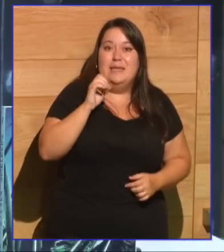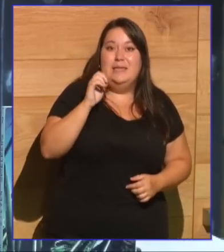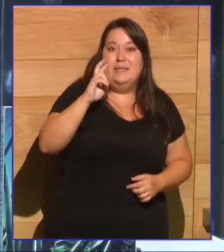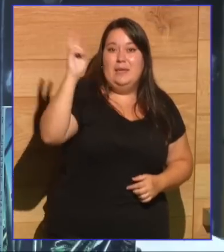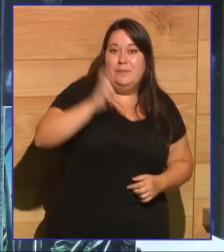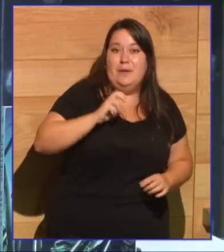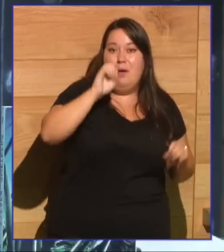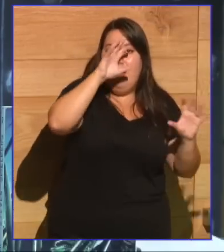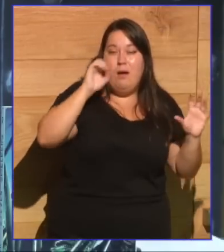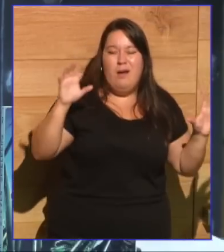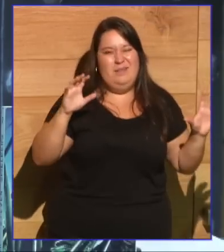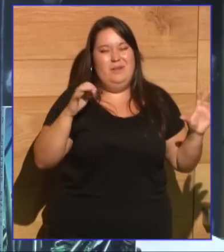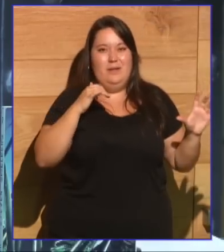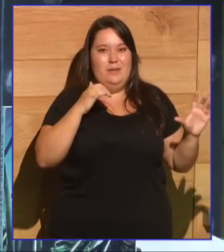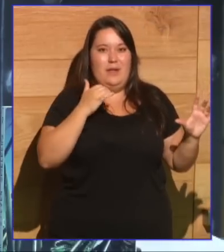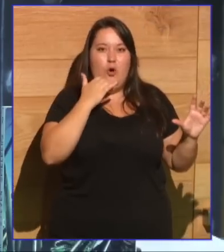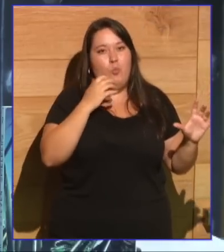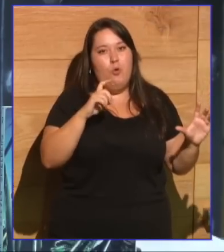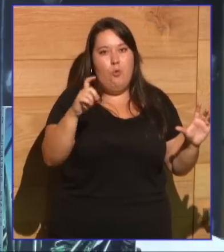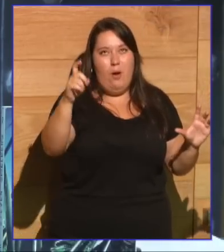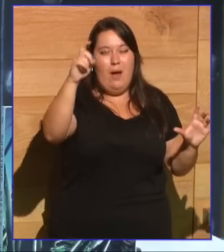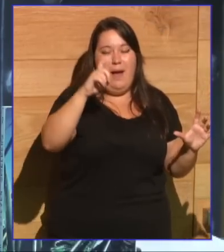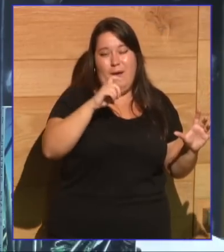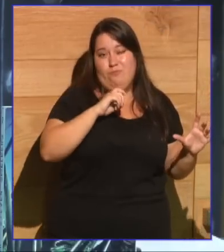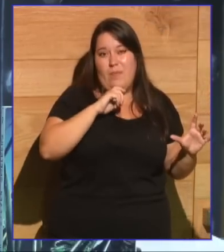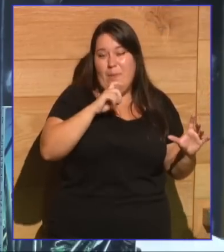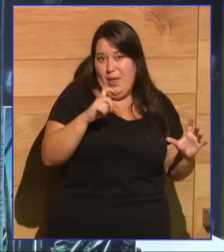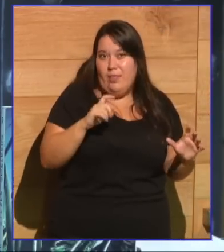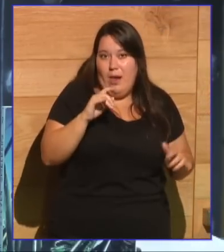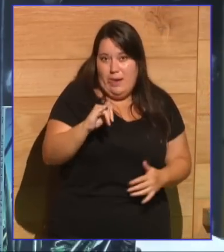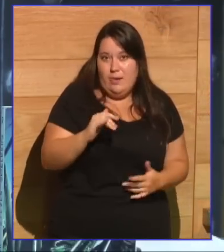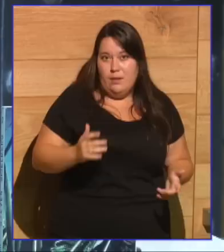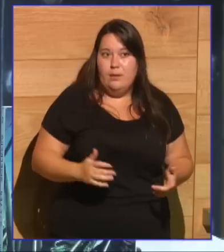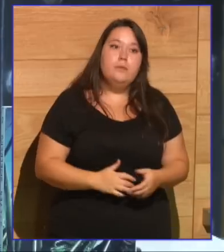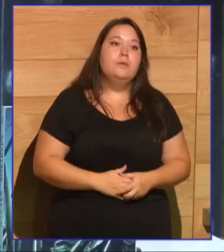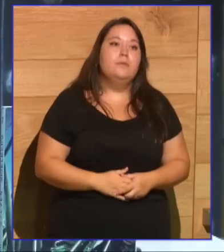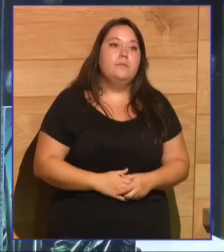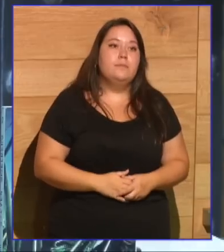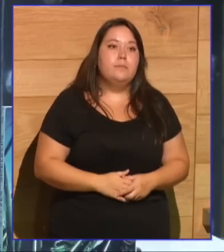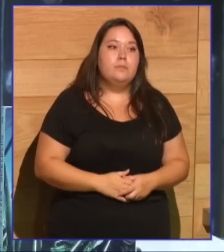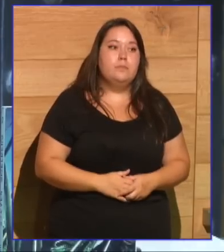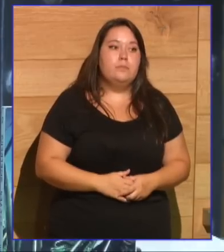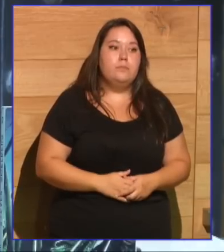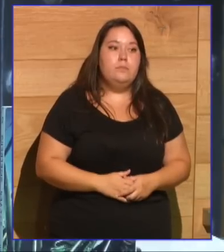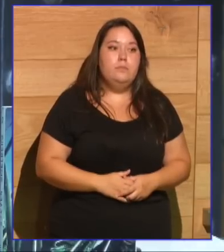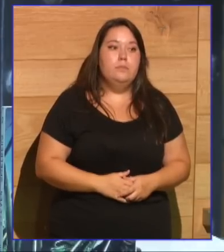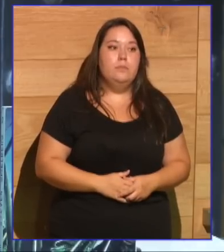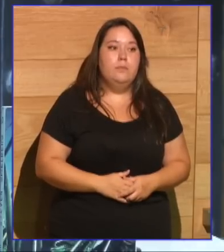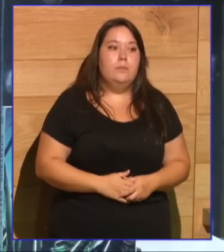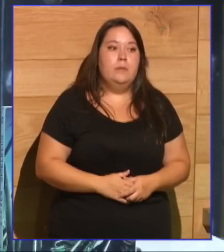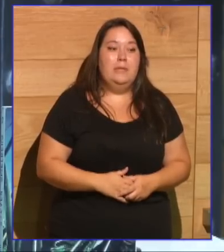exterior y curiosamente es algo que recuperará expire con el paso del tiempo de hoy hablaremos en su momento cuando vuelve a contar